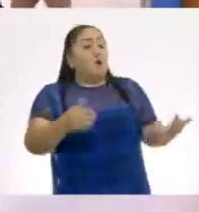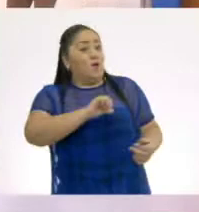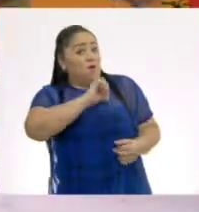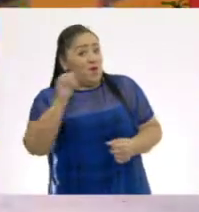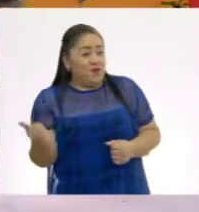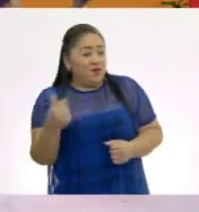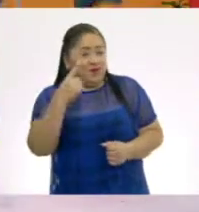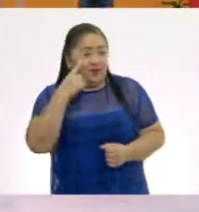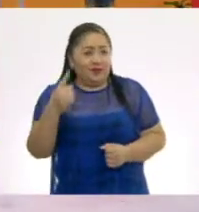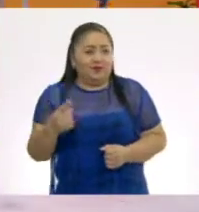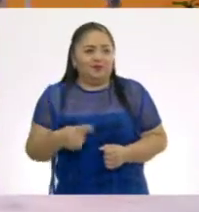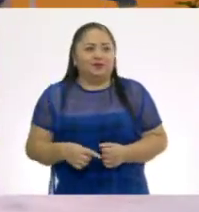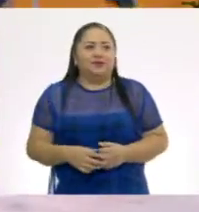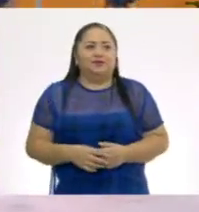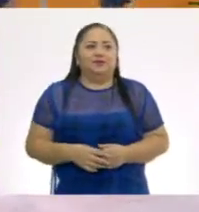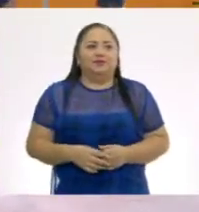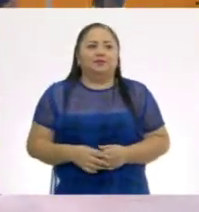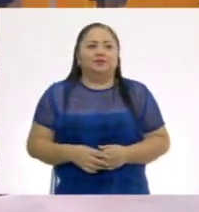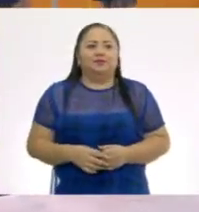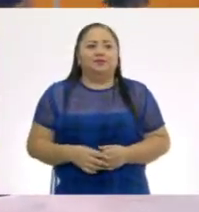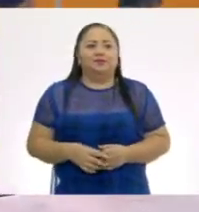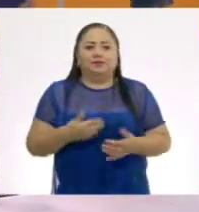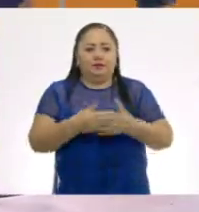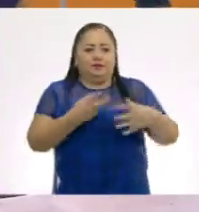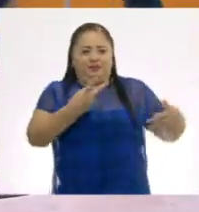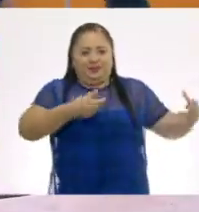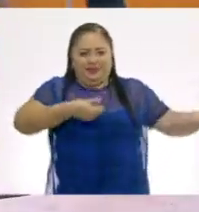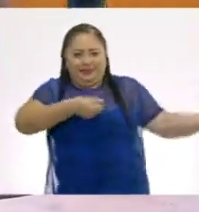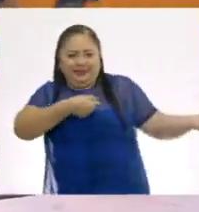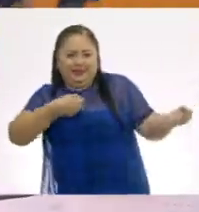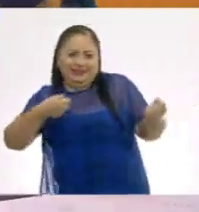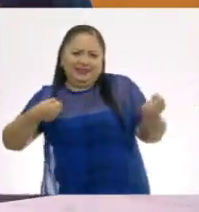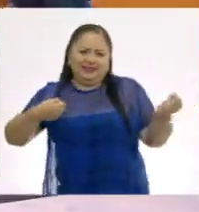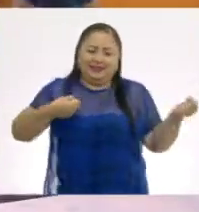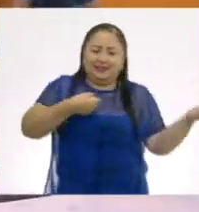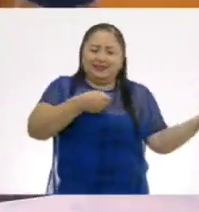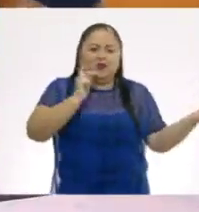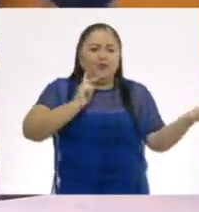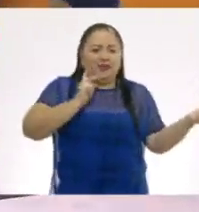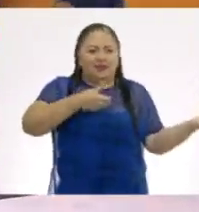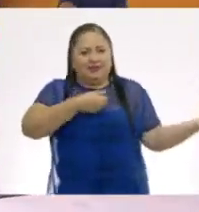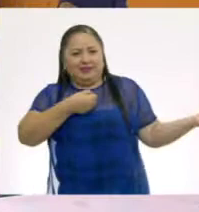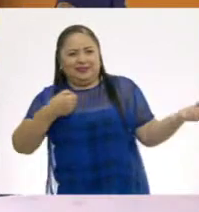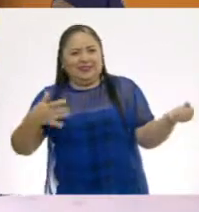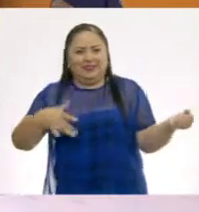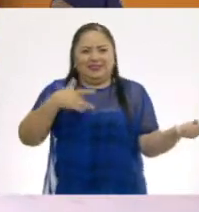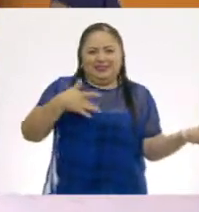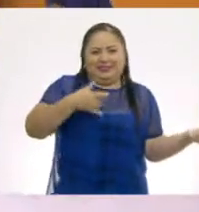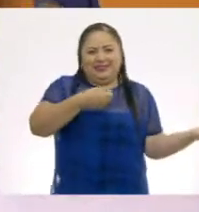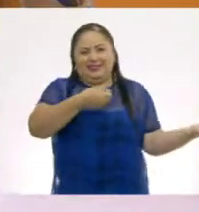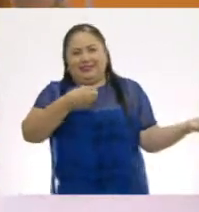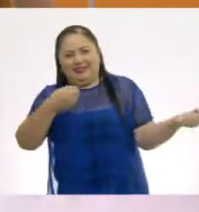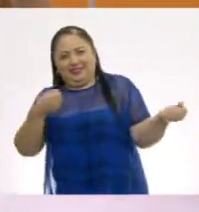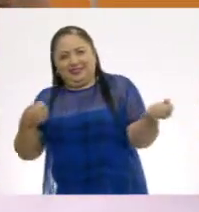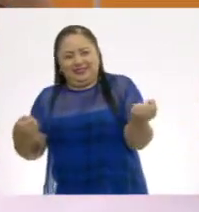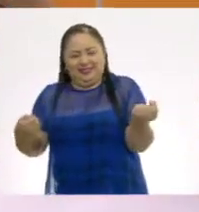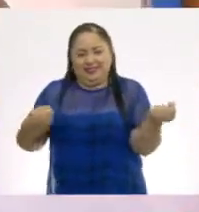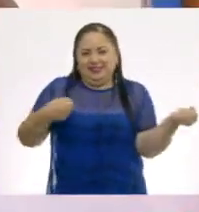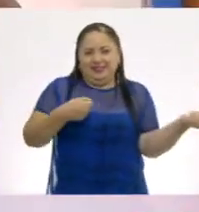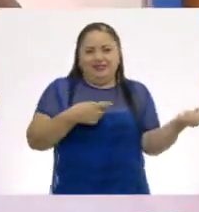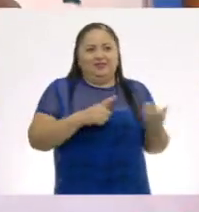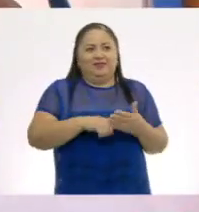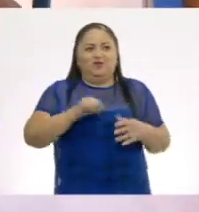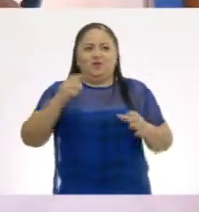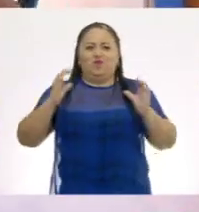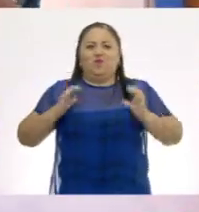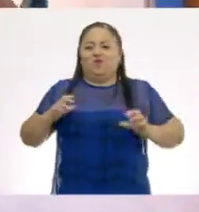Ahora, toma este, el mío. Y vamos a jalar, vamos a intentar explorar. Sí, hacia un lado un cuerpo, del